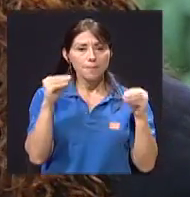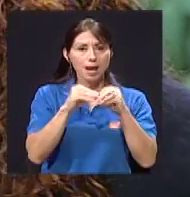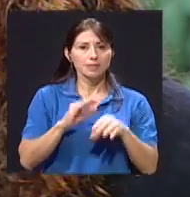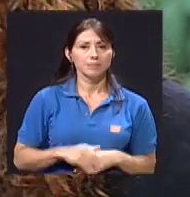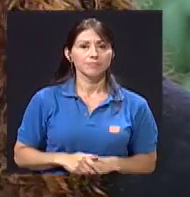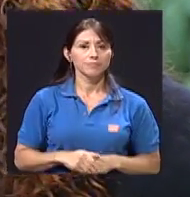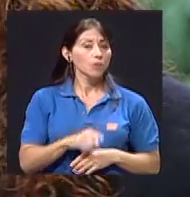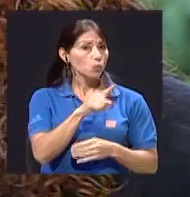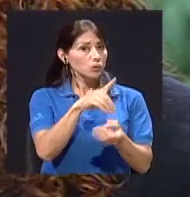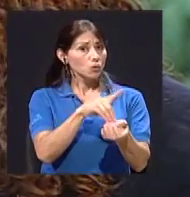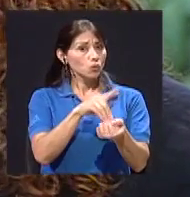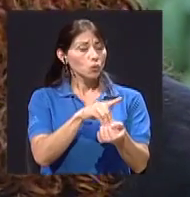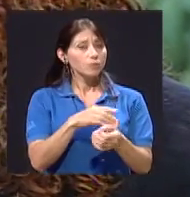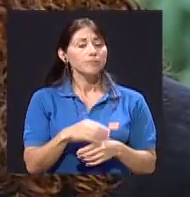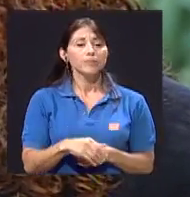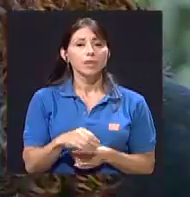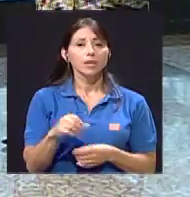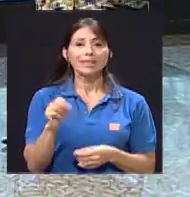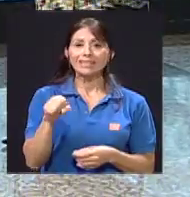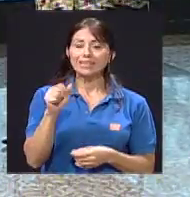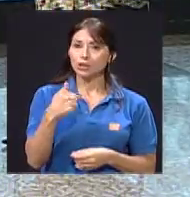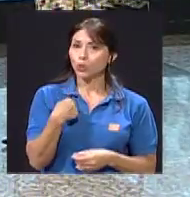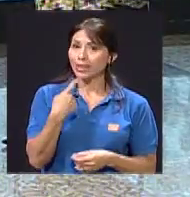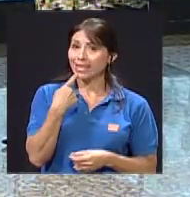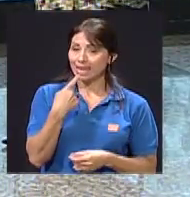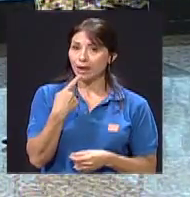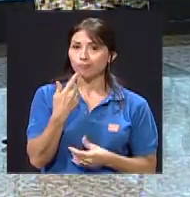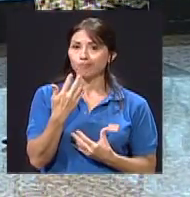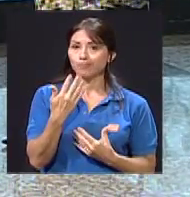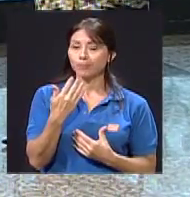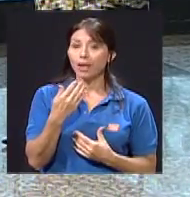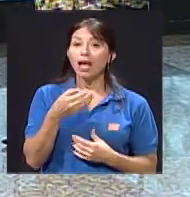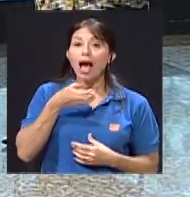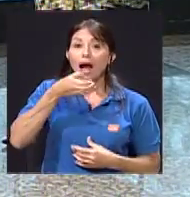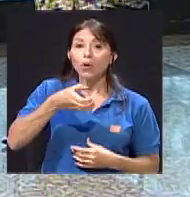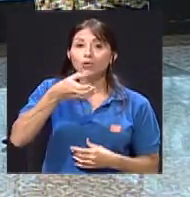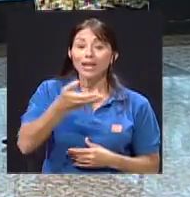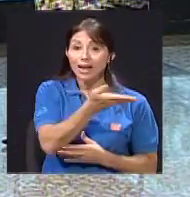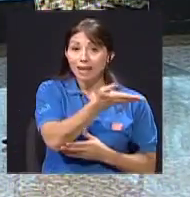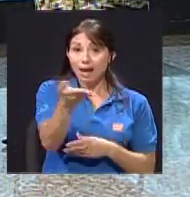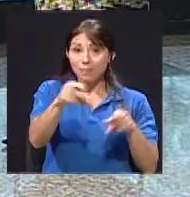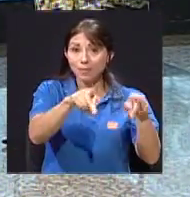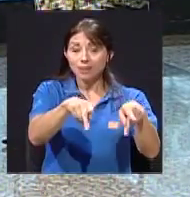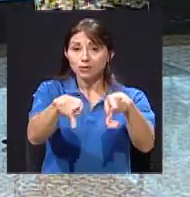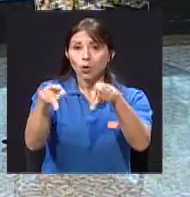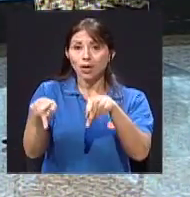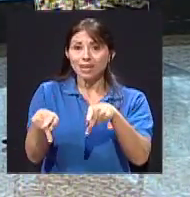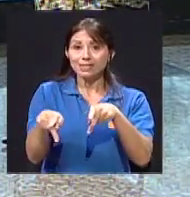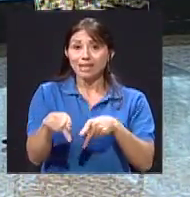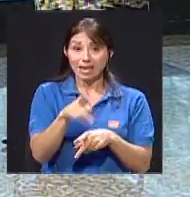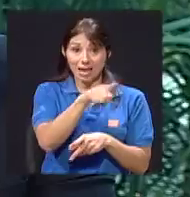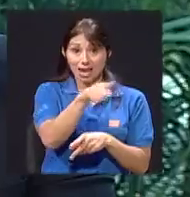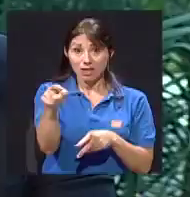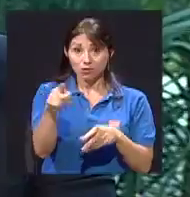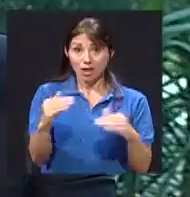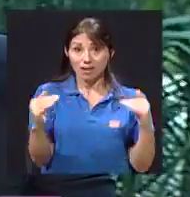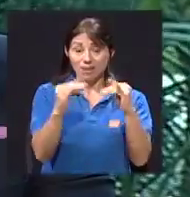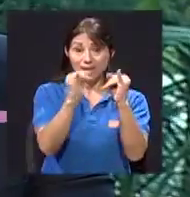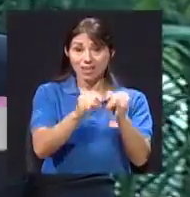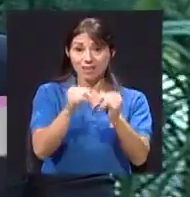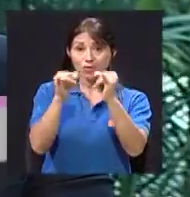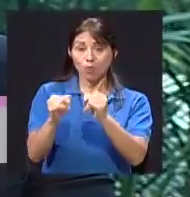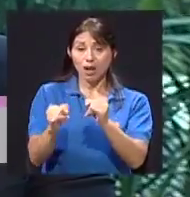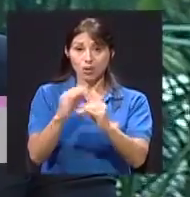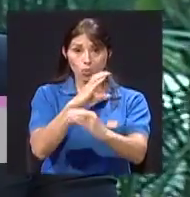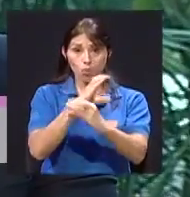Sí, yo diría... aconsejaría a las personas que a nivel individual cuiden su salud, se preocupen